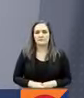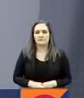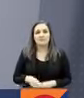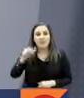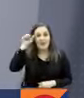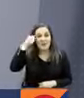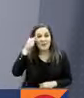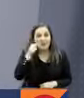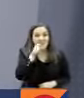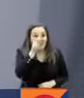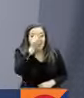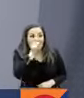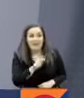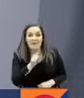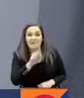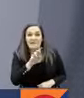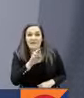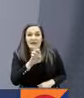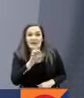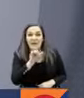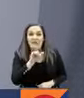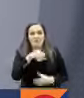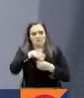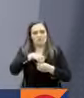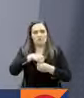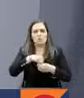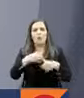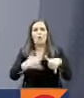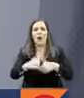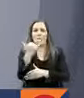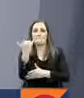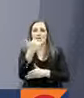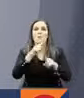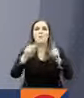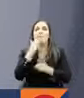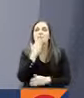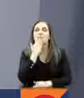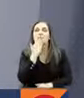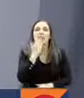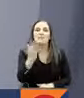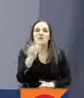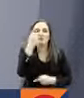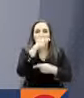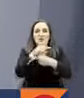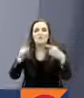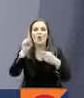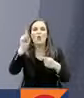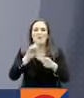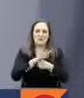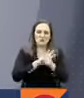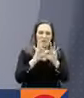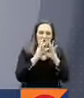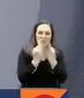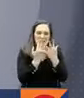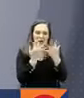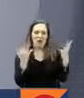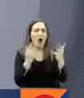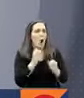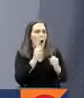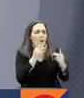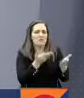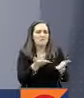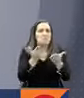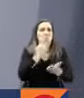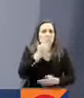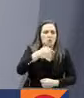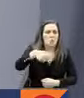Recordemos que el volante pidió una ausencia temporal al cuadro azul debido a situaciones familiares. El equipo y compañeros expresaron